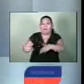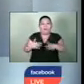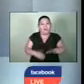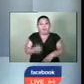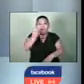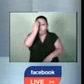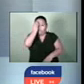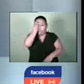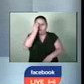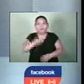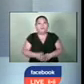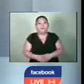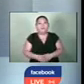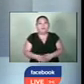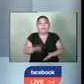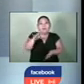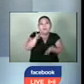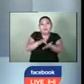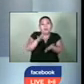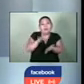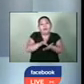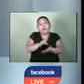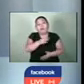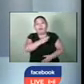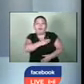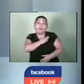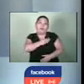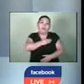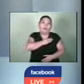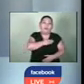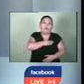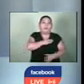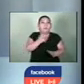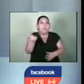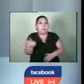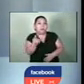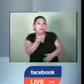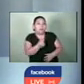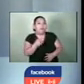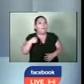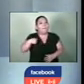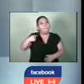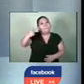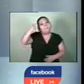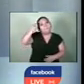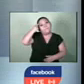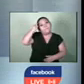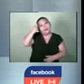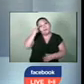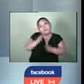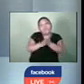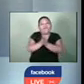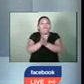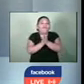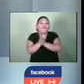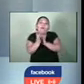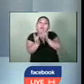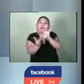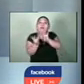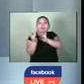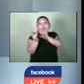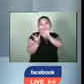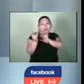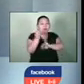ilícitas. Estafas románticas, ciberdelincuentes que se hacen pasar por personas interesadas